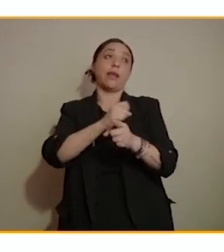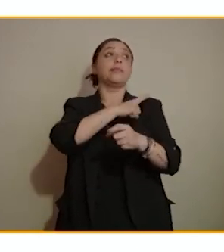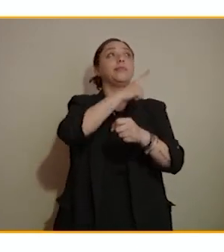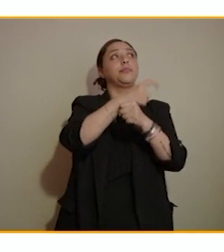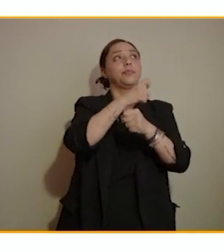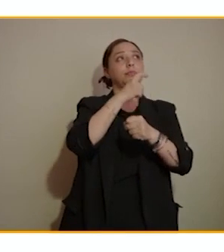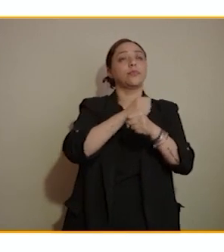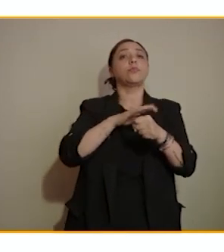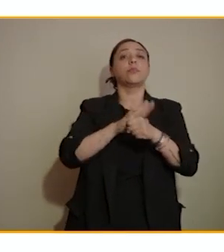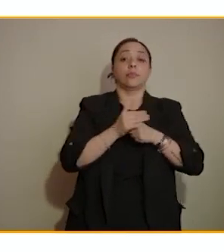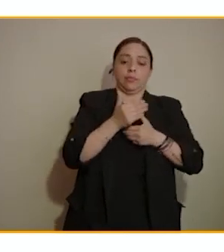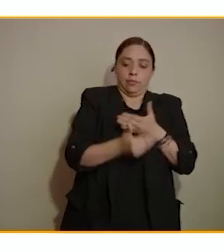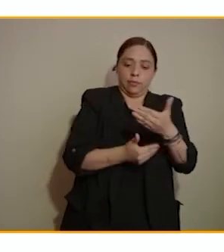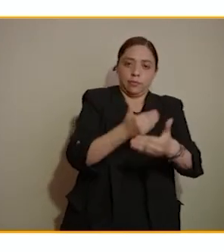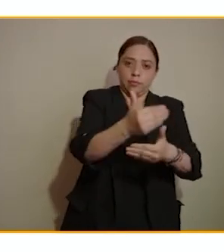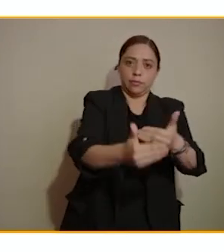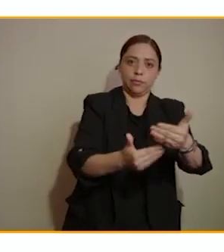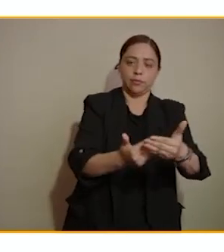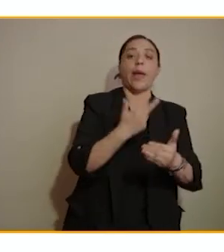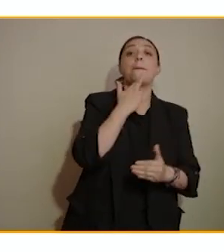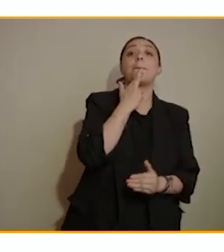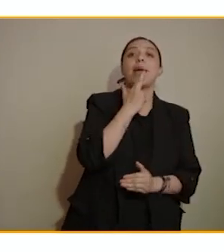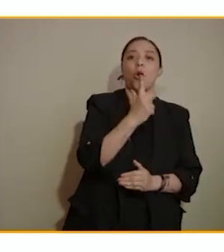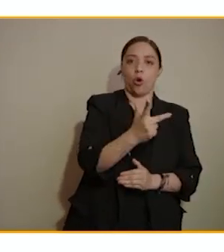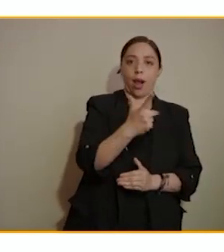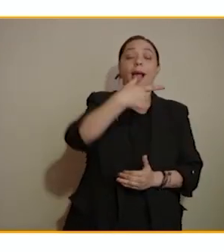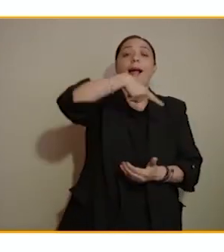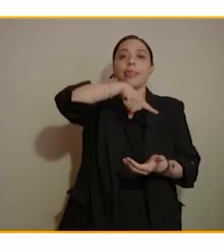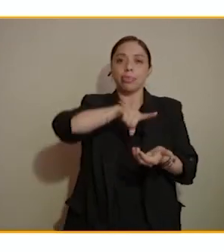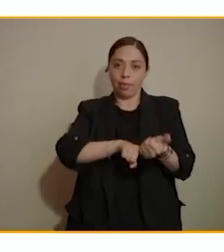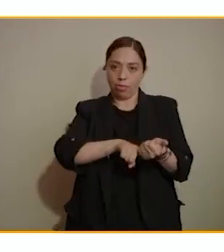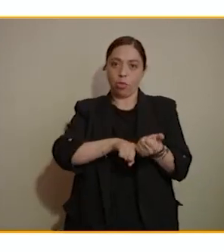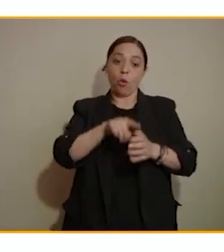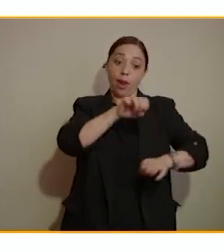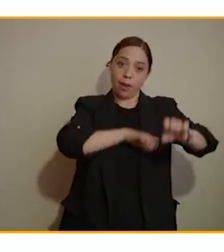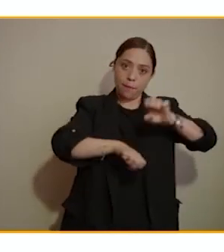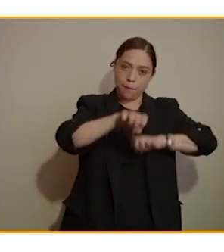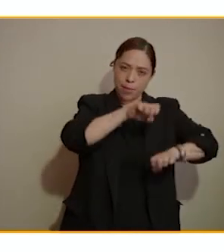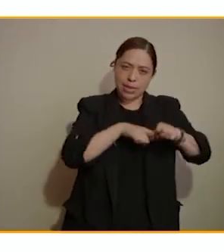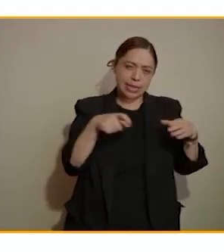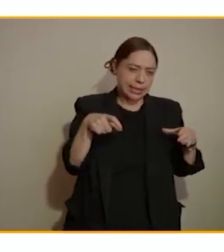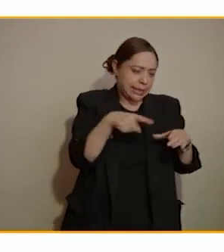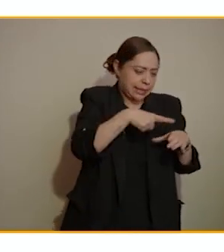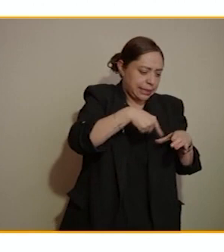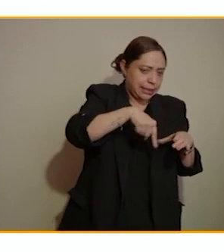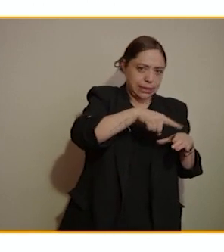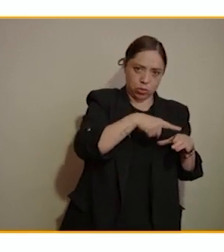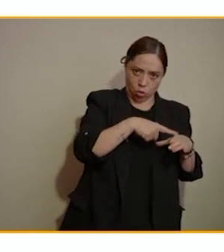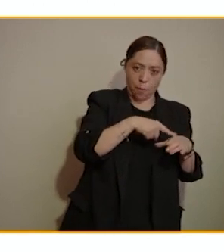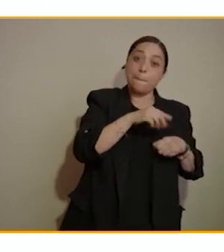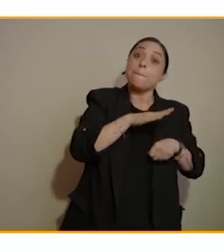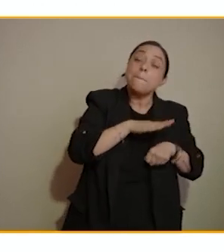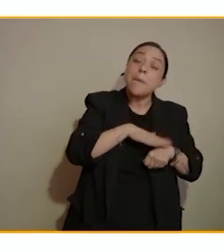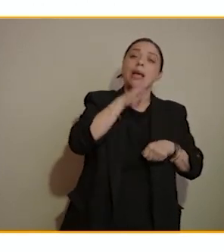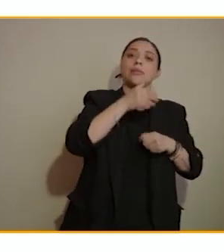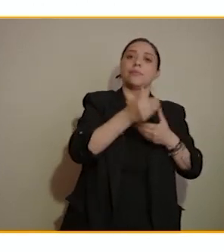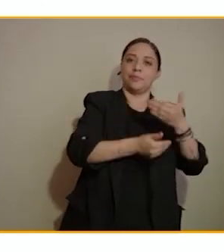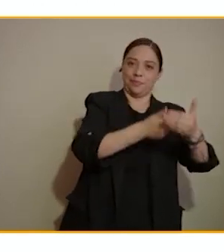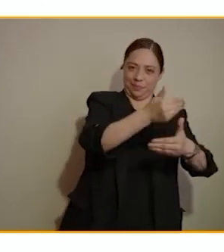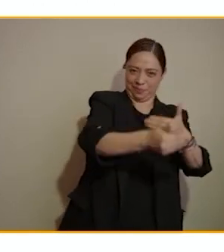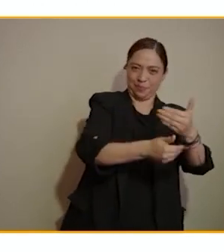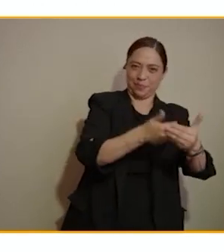mis procesos. Para las microempresas se va a tratar de implementar procesos. Para este